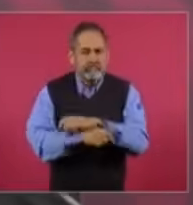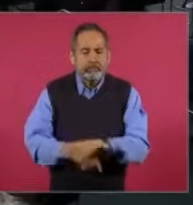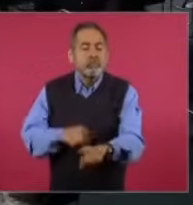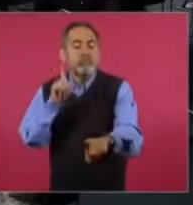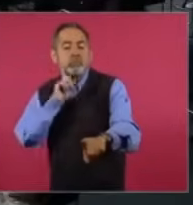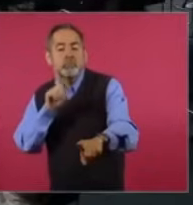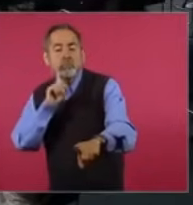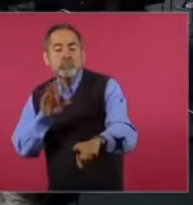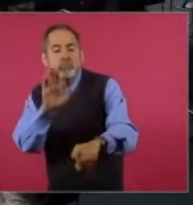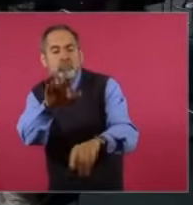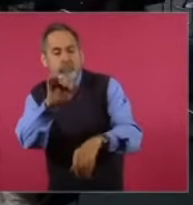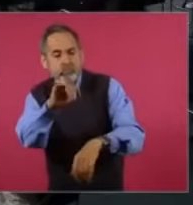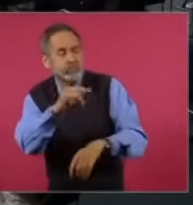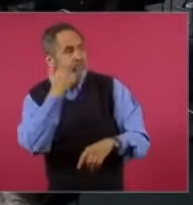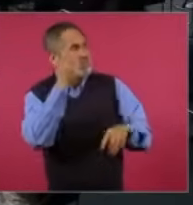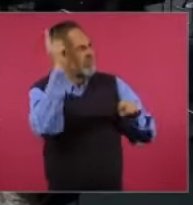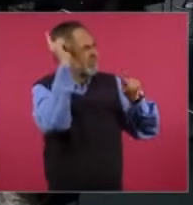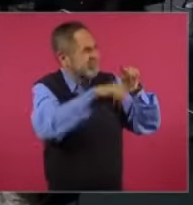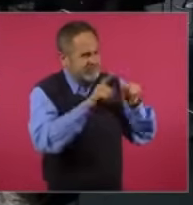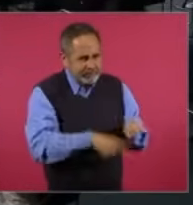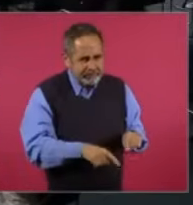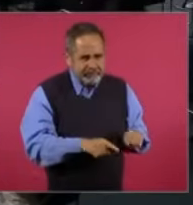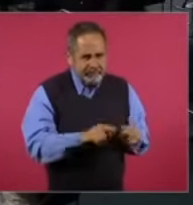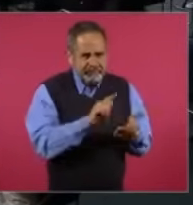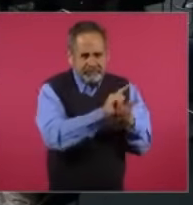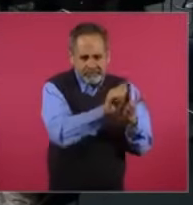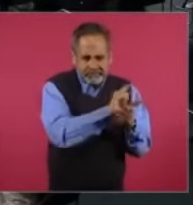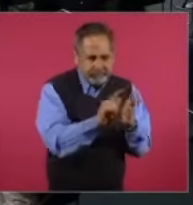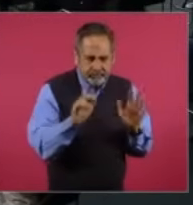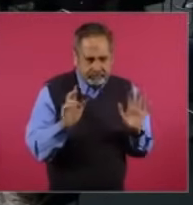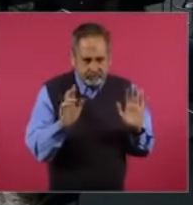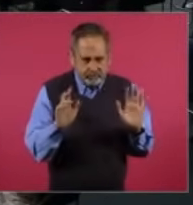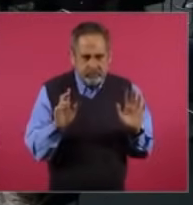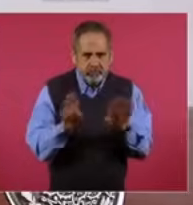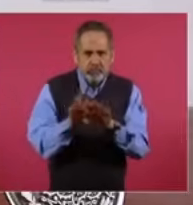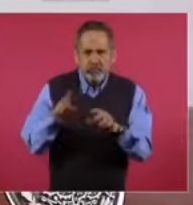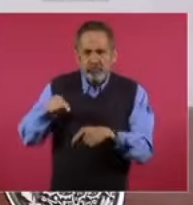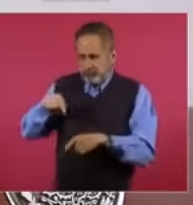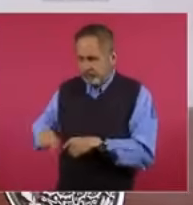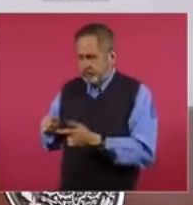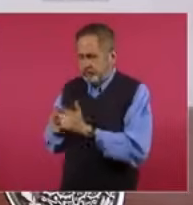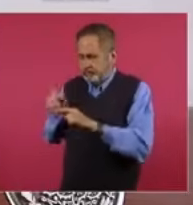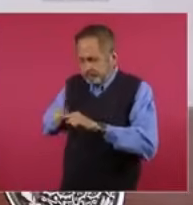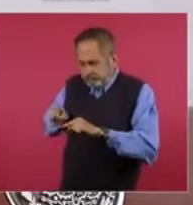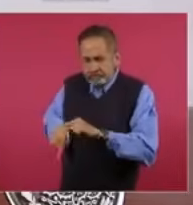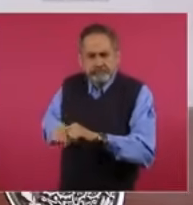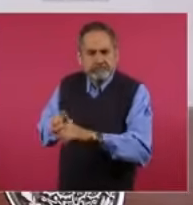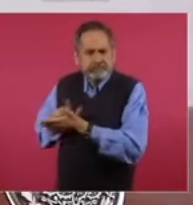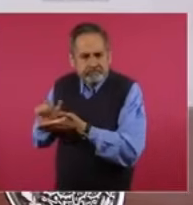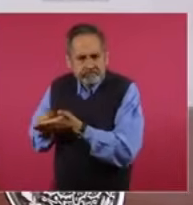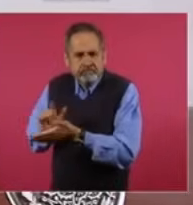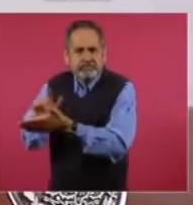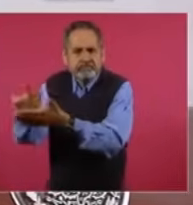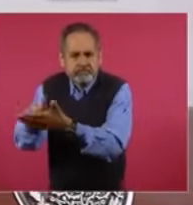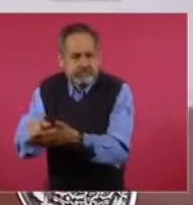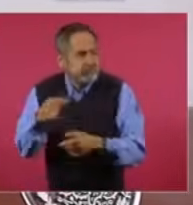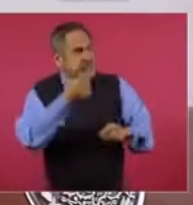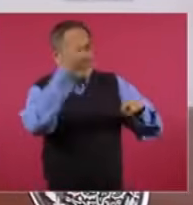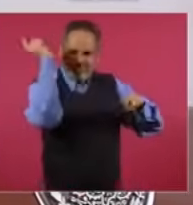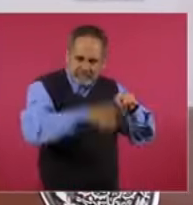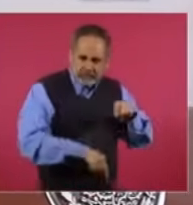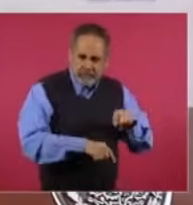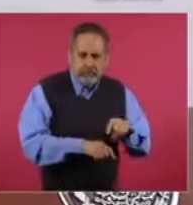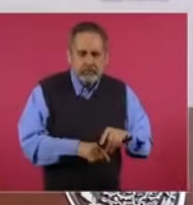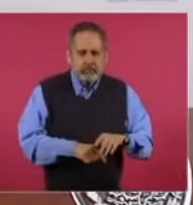requiere demolición en el Poder Judicial, no limpia como en los otros poderes? Igual que en los otros poderes, ¿no?